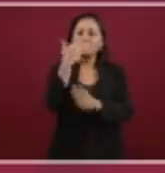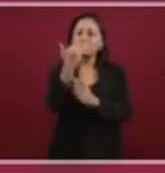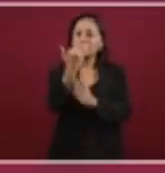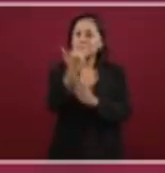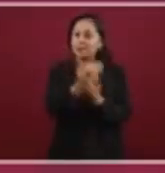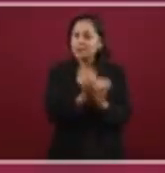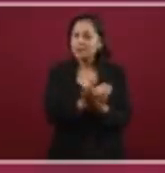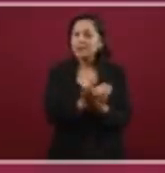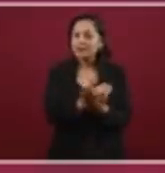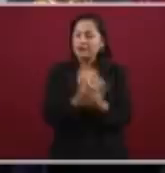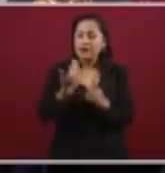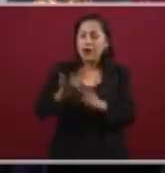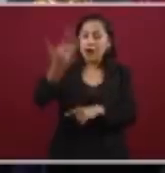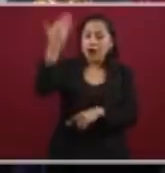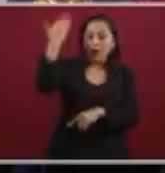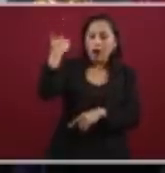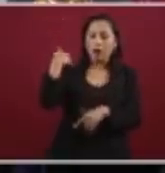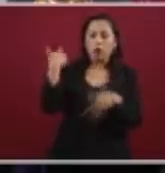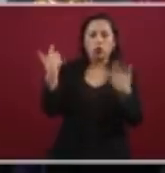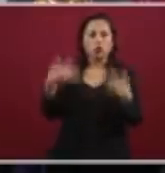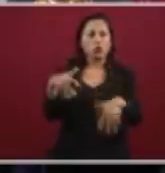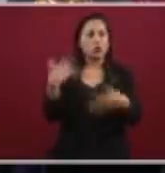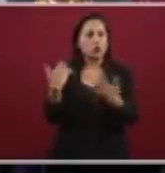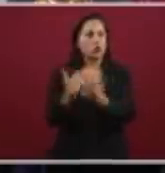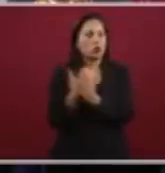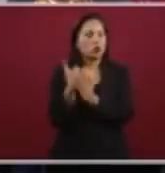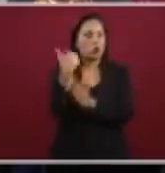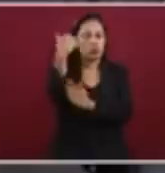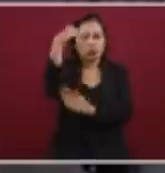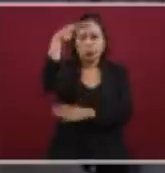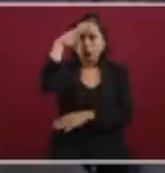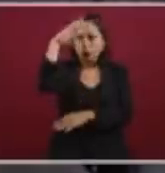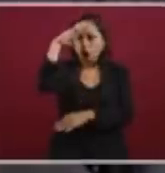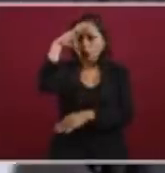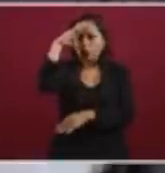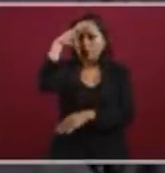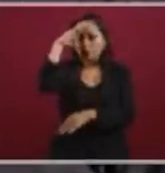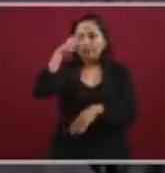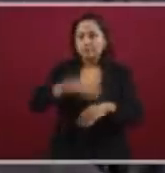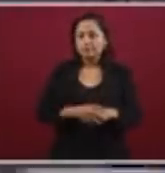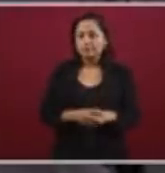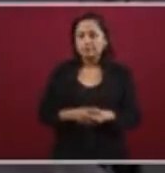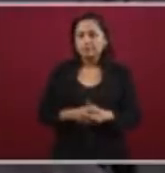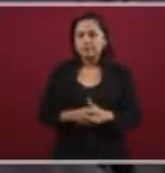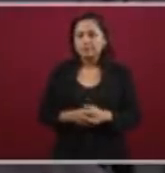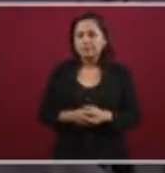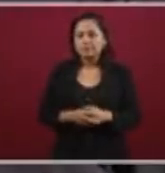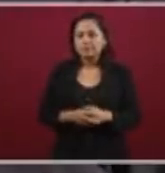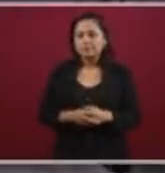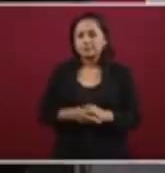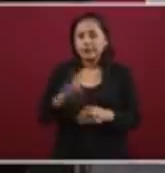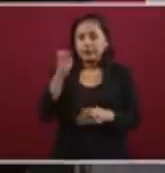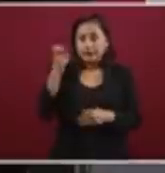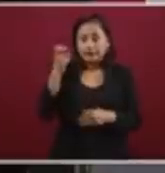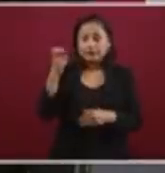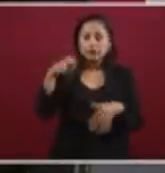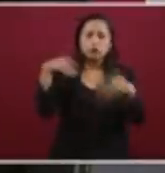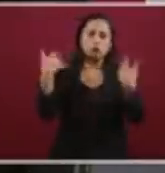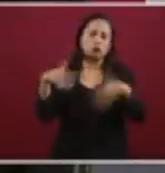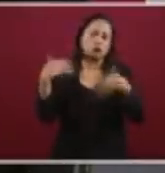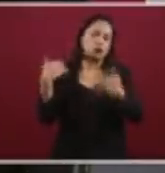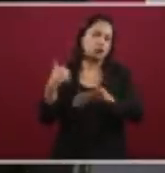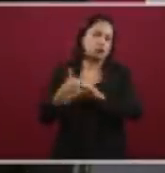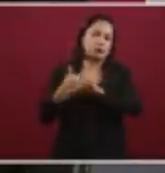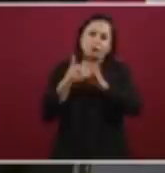tenía antes porque se percibía entonces esto nos ayuda mucho ayer estuve con